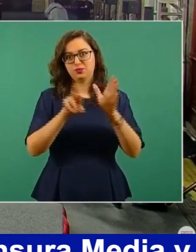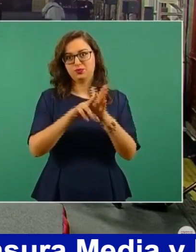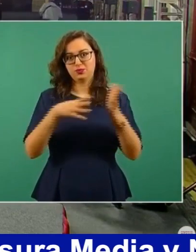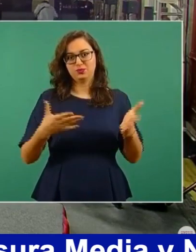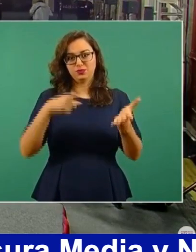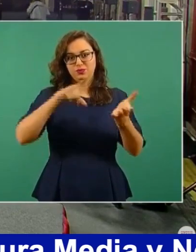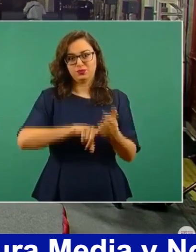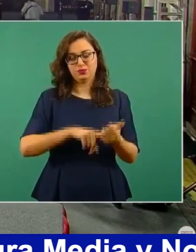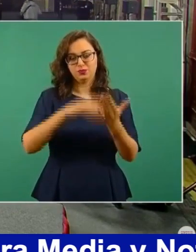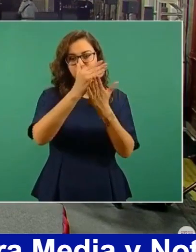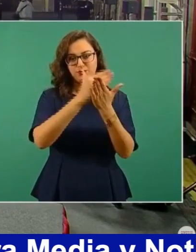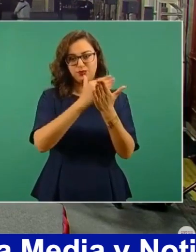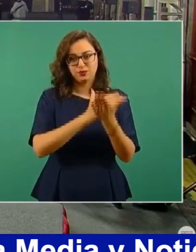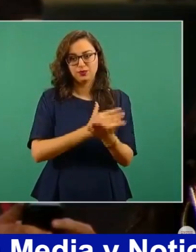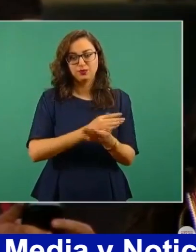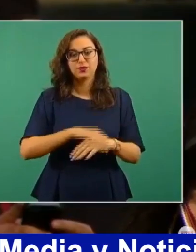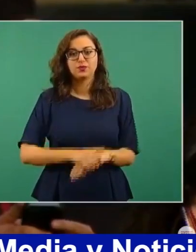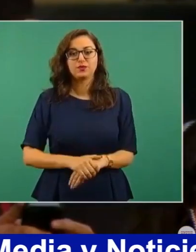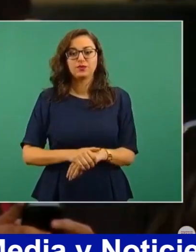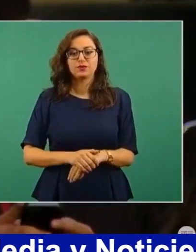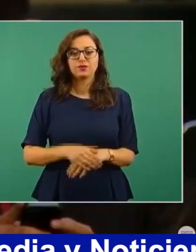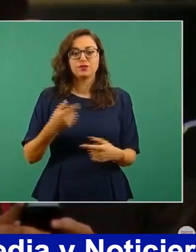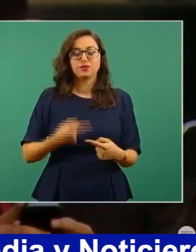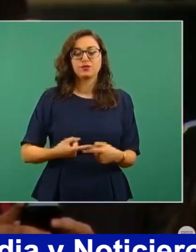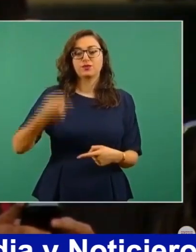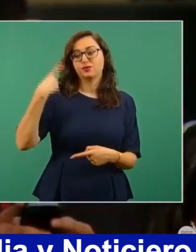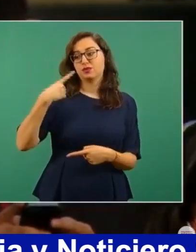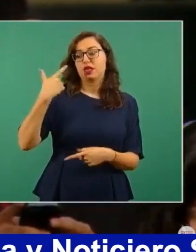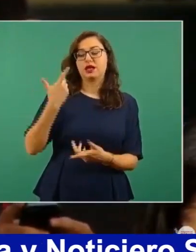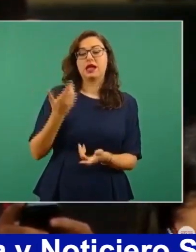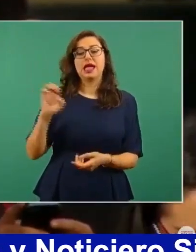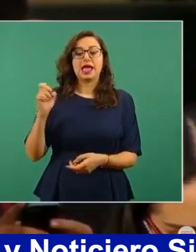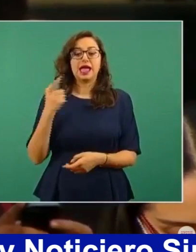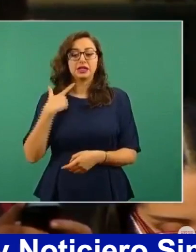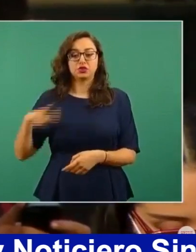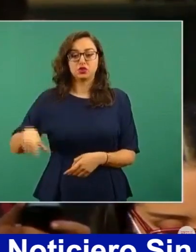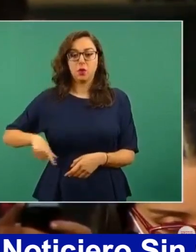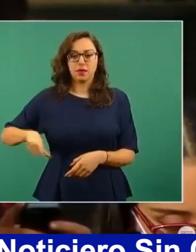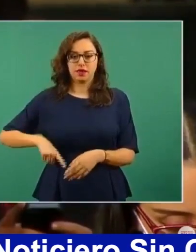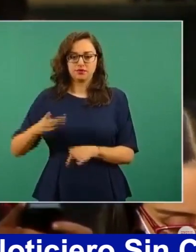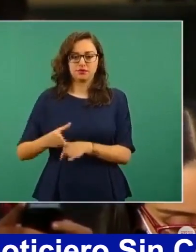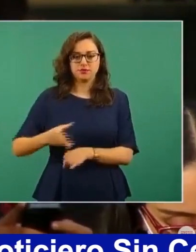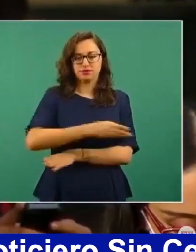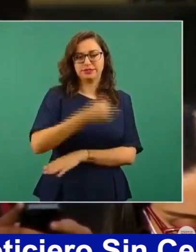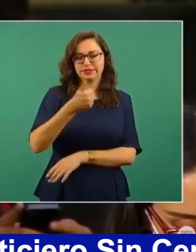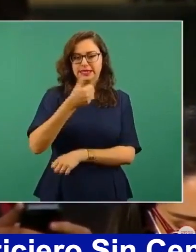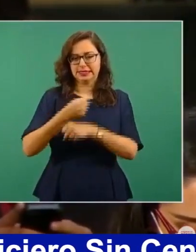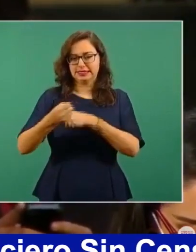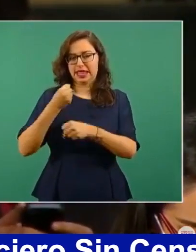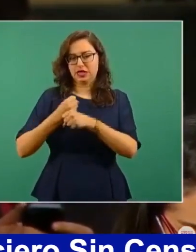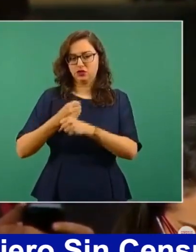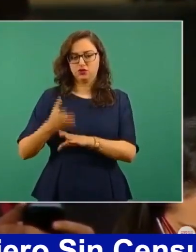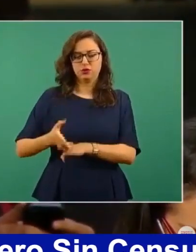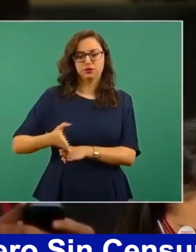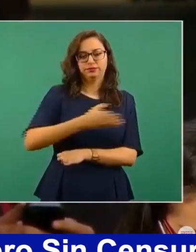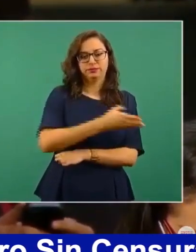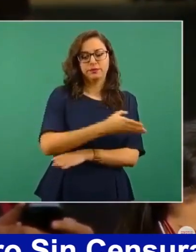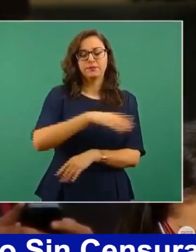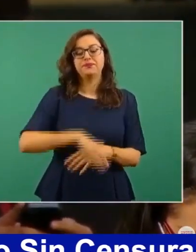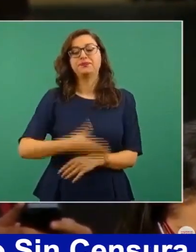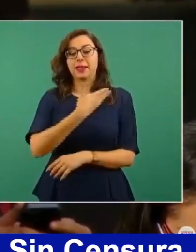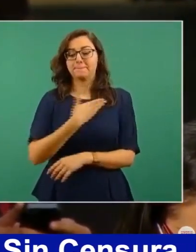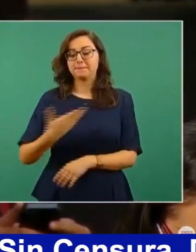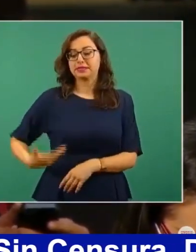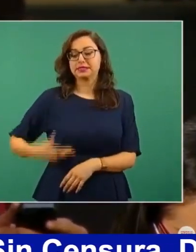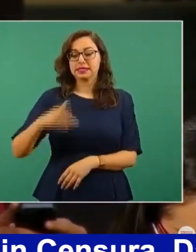primero tiene que ver, a finales del sexenio pasado, hubo una confrontación, tuvieron diferencias, el entonces presidente